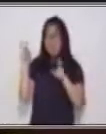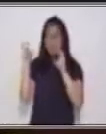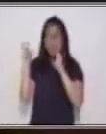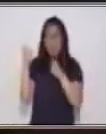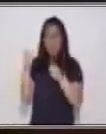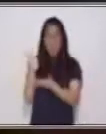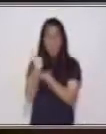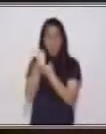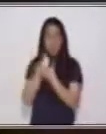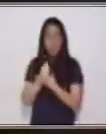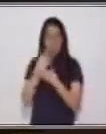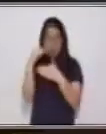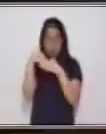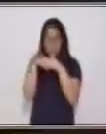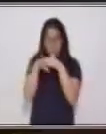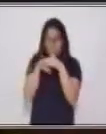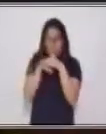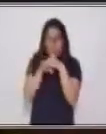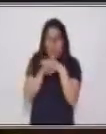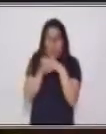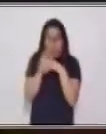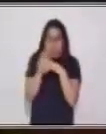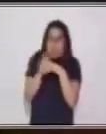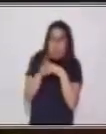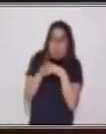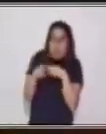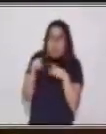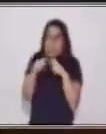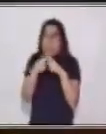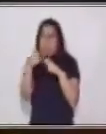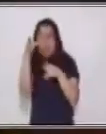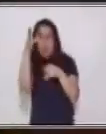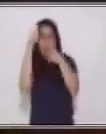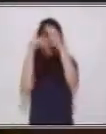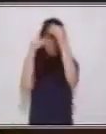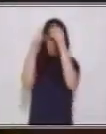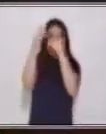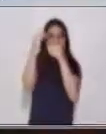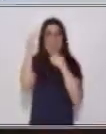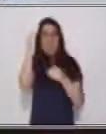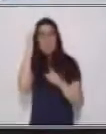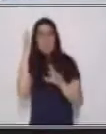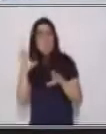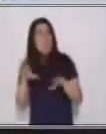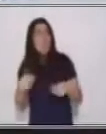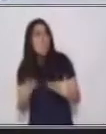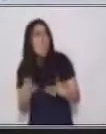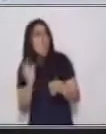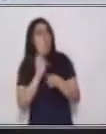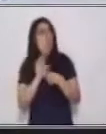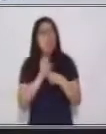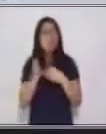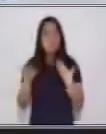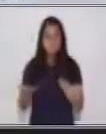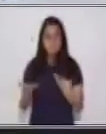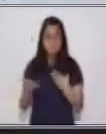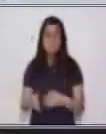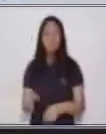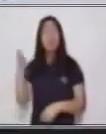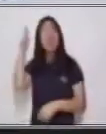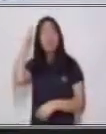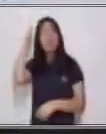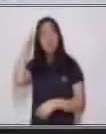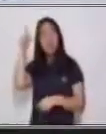geometría analítica. Ten presente guardar todos tus trabajos y ejercicios en tu portafolio Aprendo en